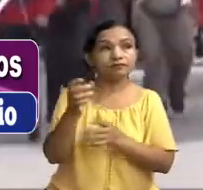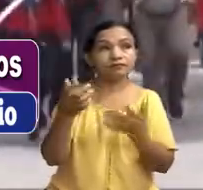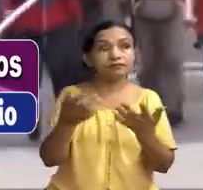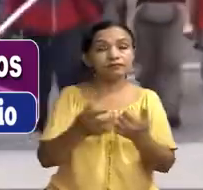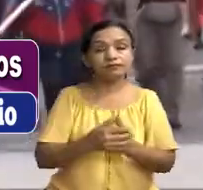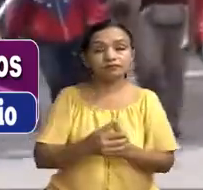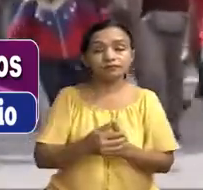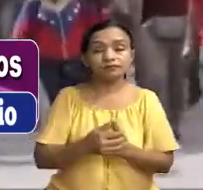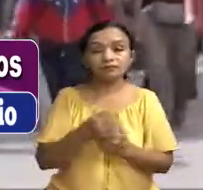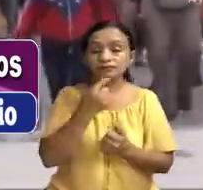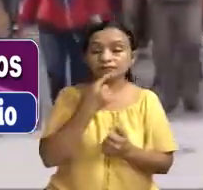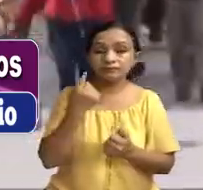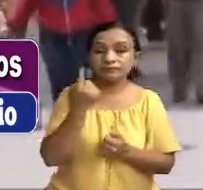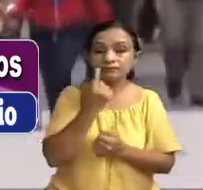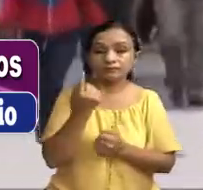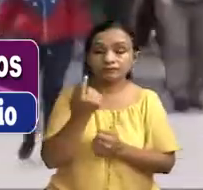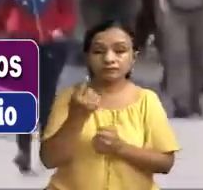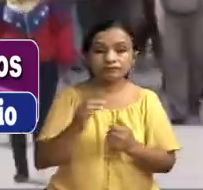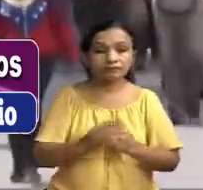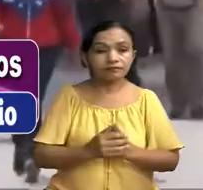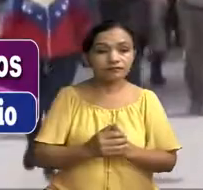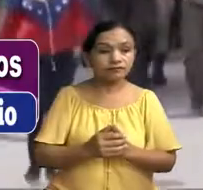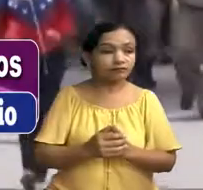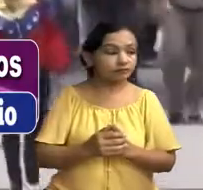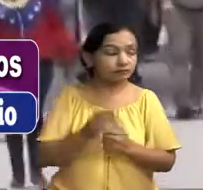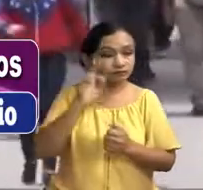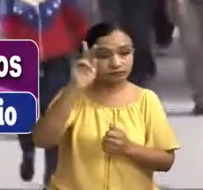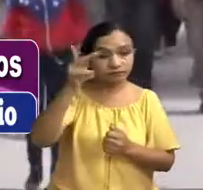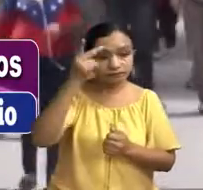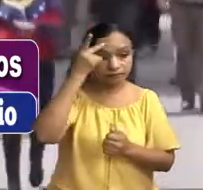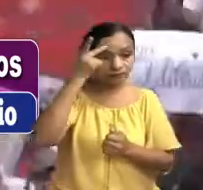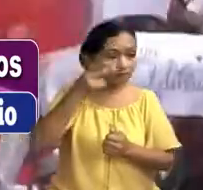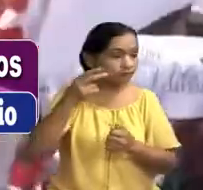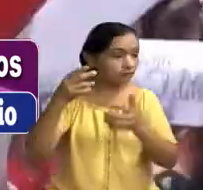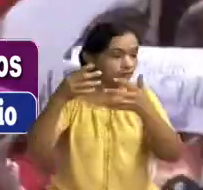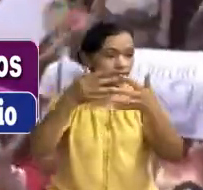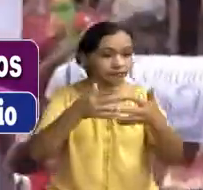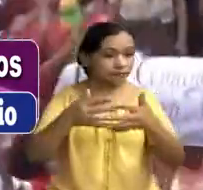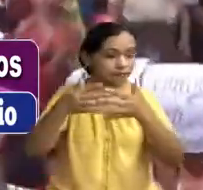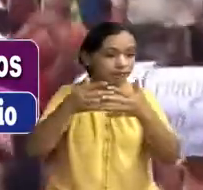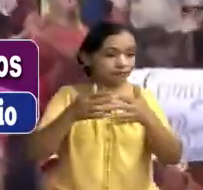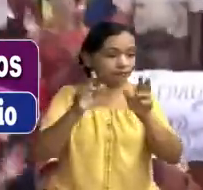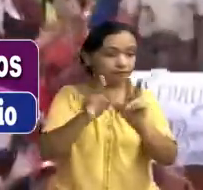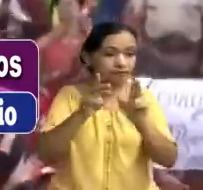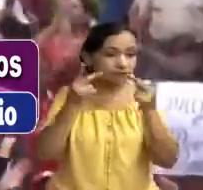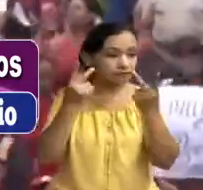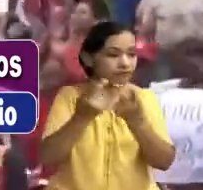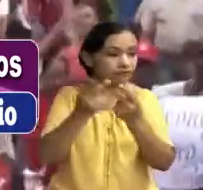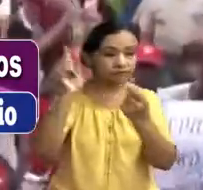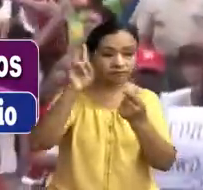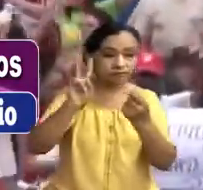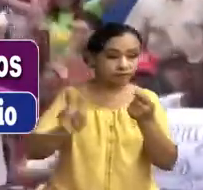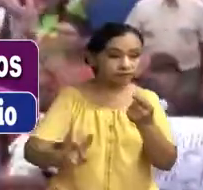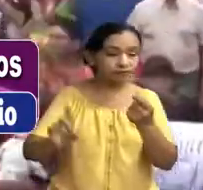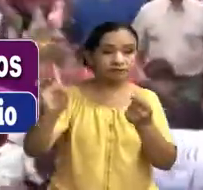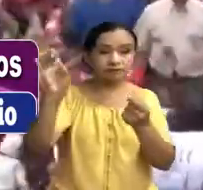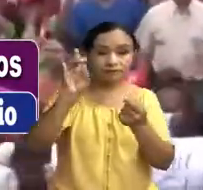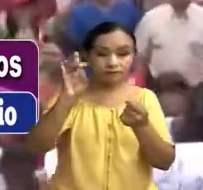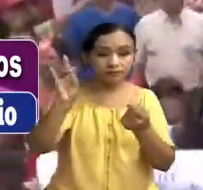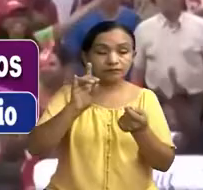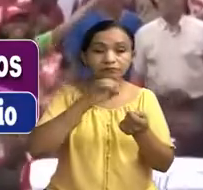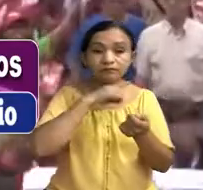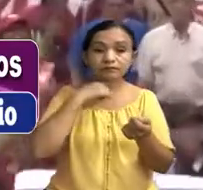sí. ¿Quiénes están, digamos, con su política ingerencia de los Estados Unidos? Ahí está la resistencia de los pueblos en Venezuela, en Bolivia,